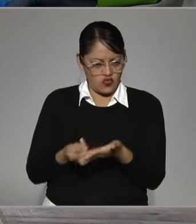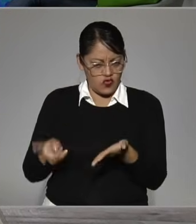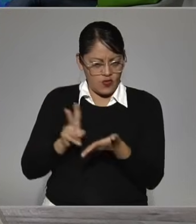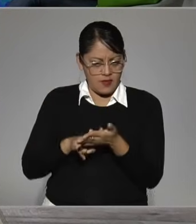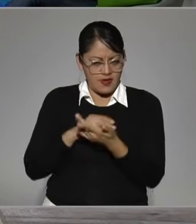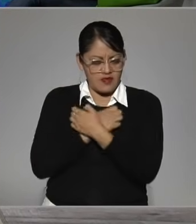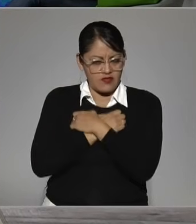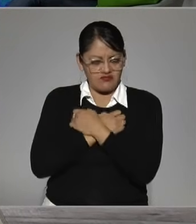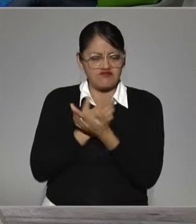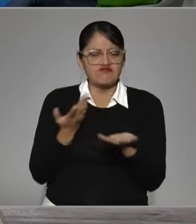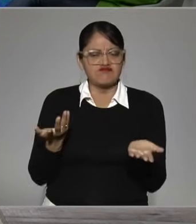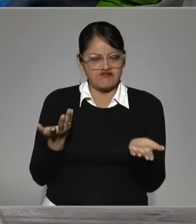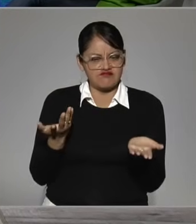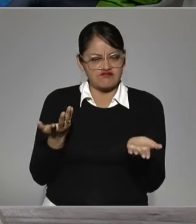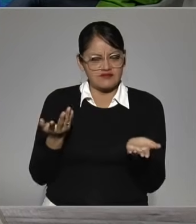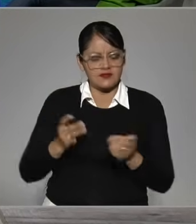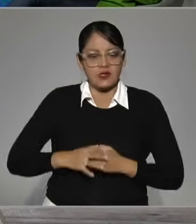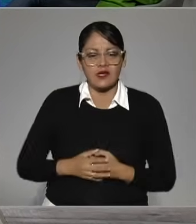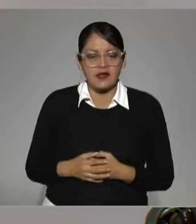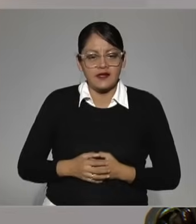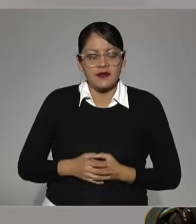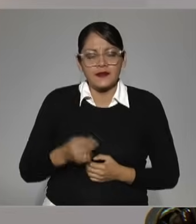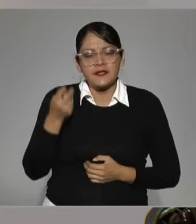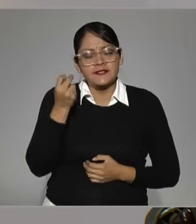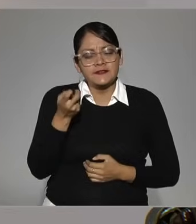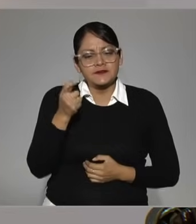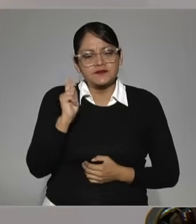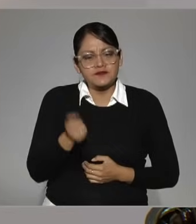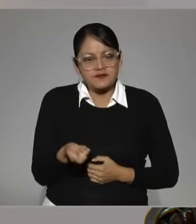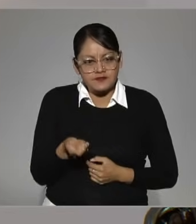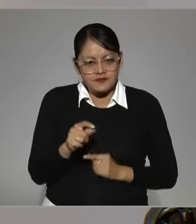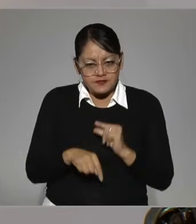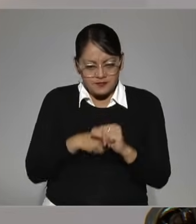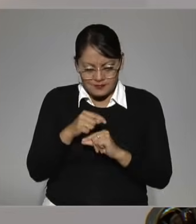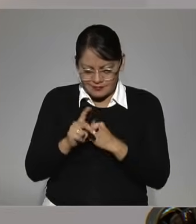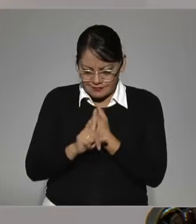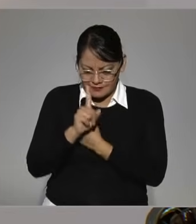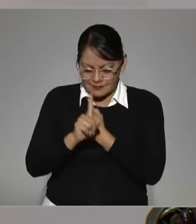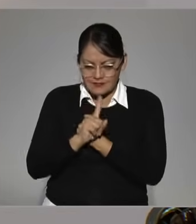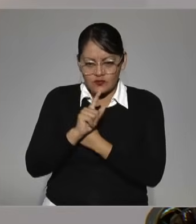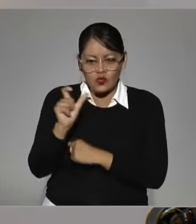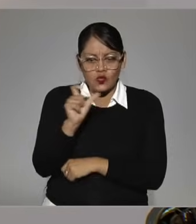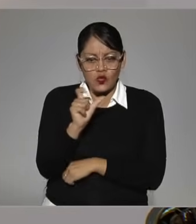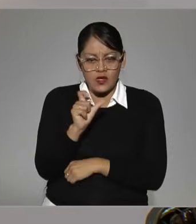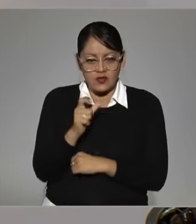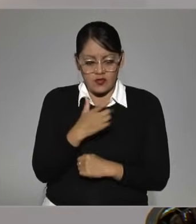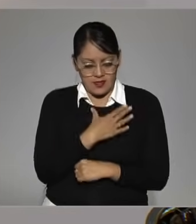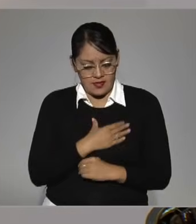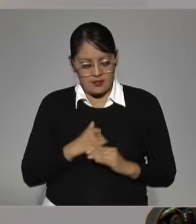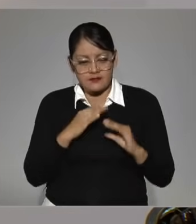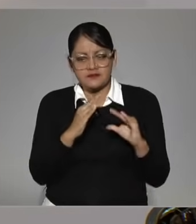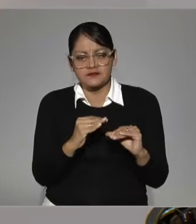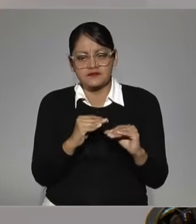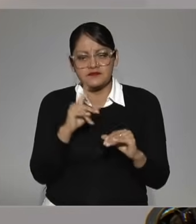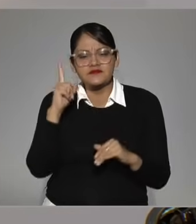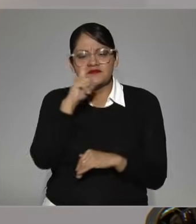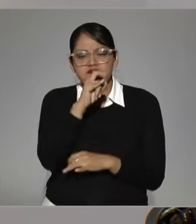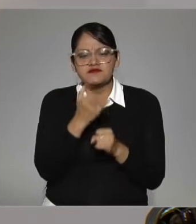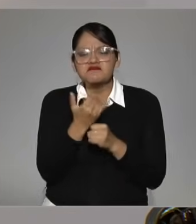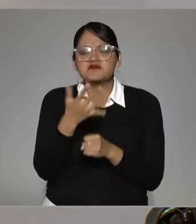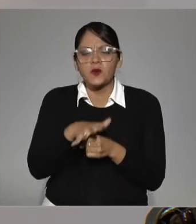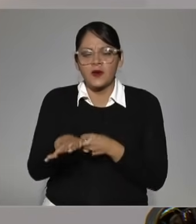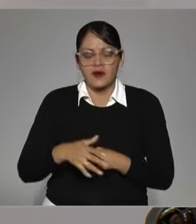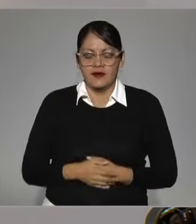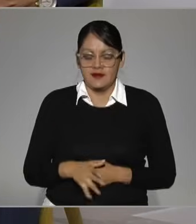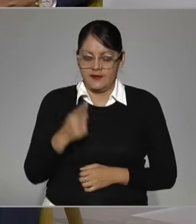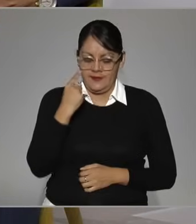muchas veces, y esto, ¿qué tanto se puede convertir en un problema a la hora de educar a tu hijo o a tu hija? Sí,